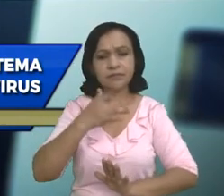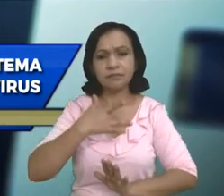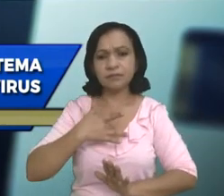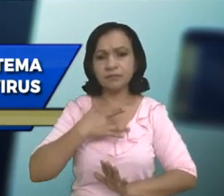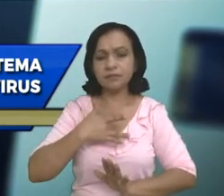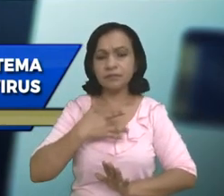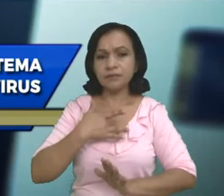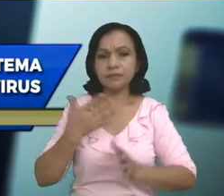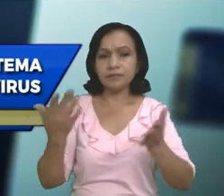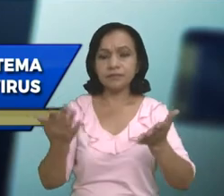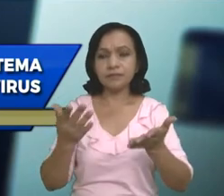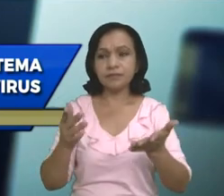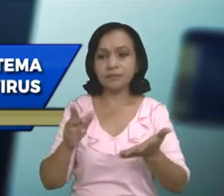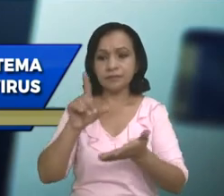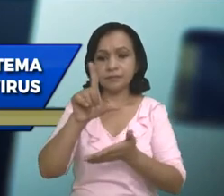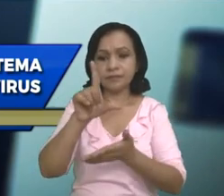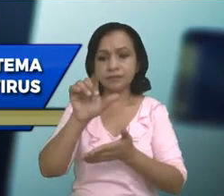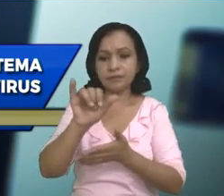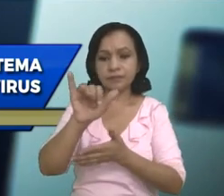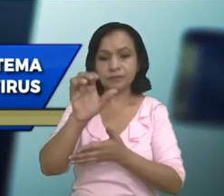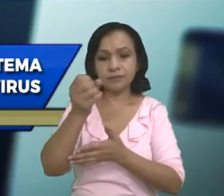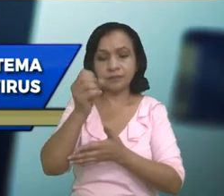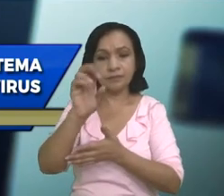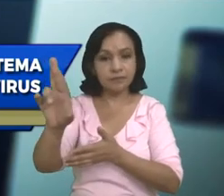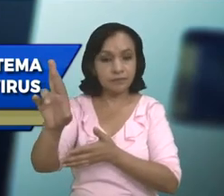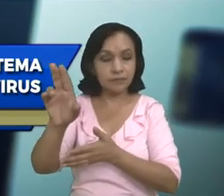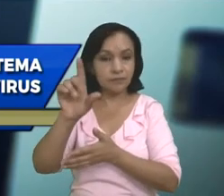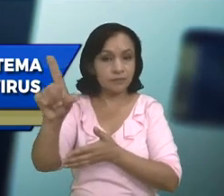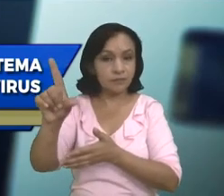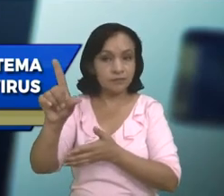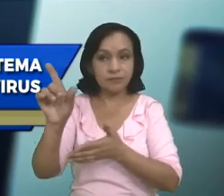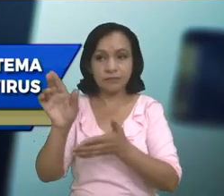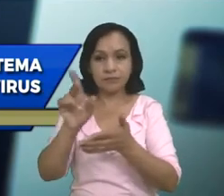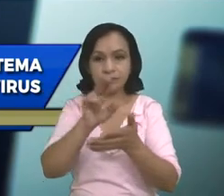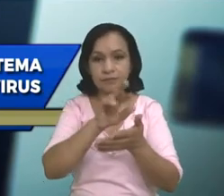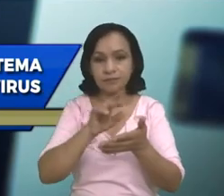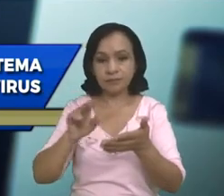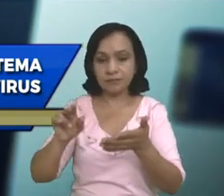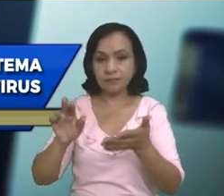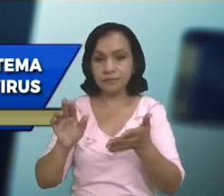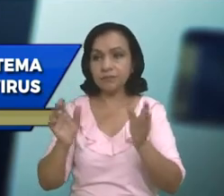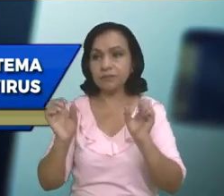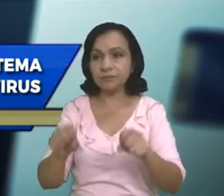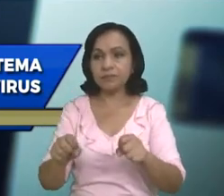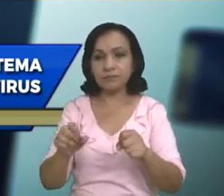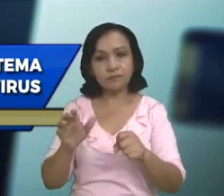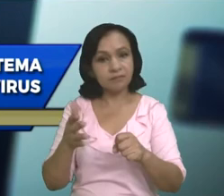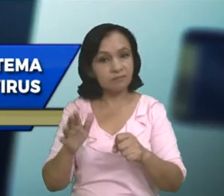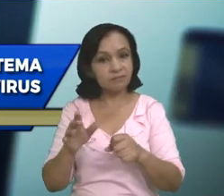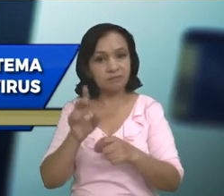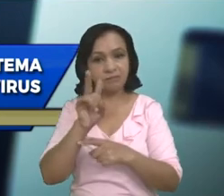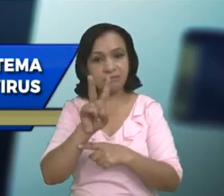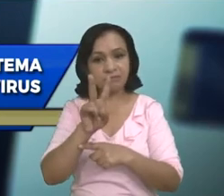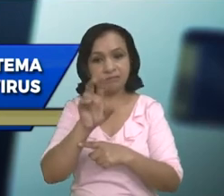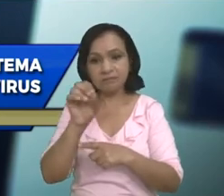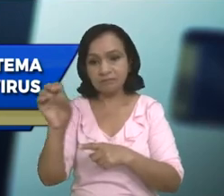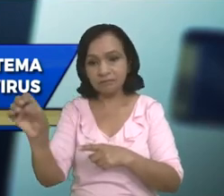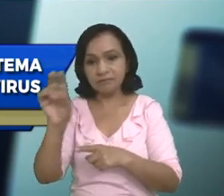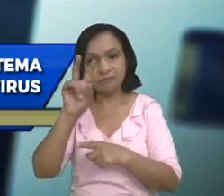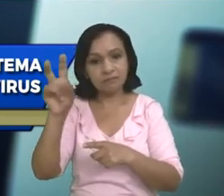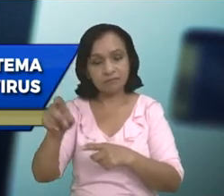porque una y sola y sol te cuesta al menos que el mismo color pero te cuesta por lo menos unos 200 pesos